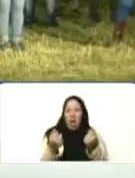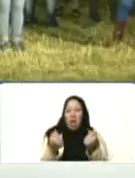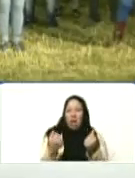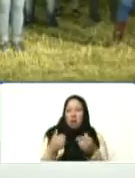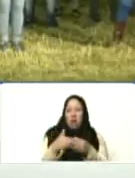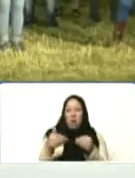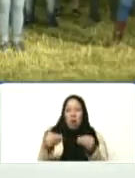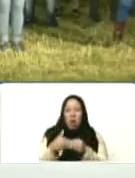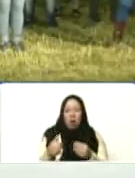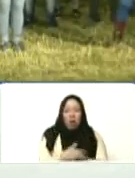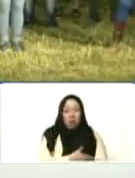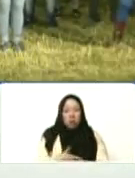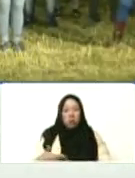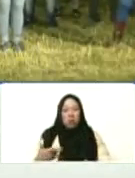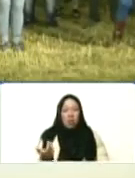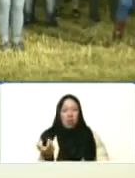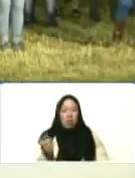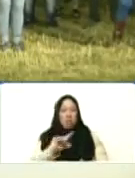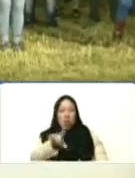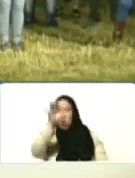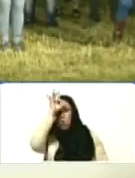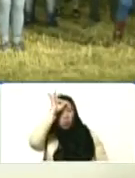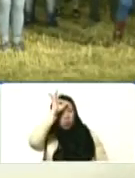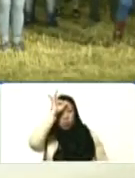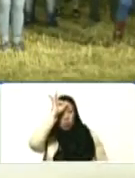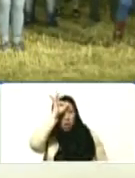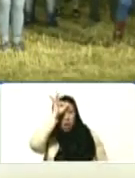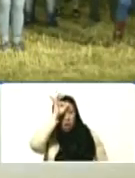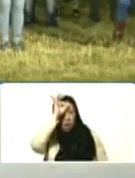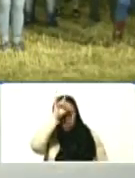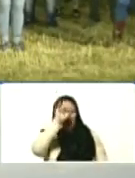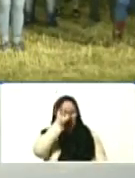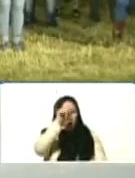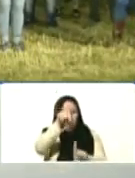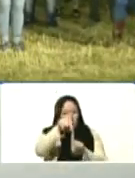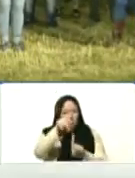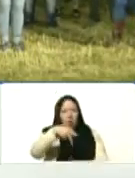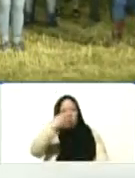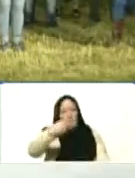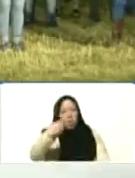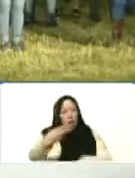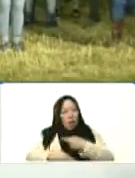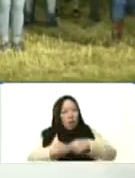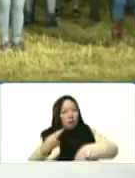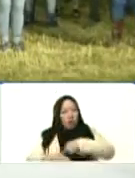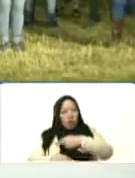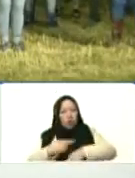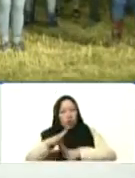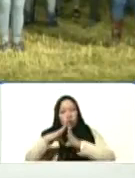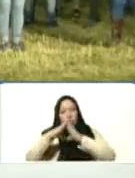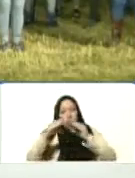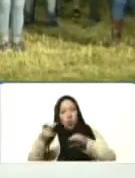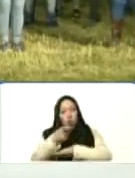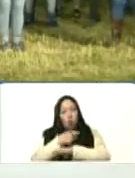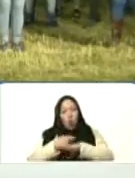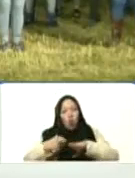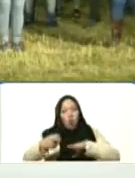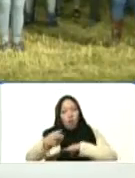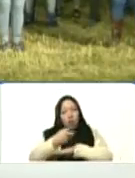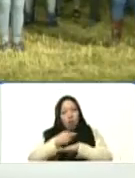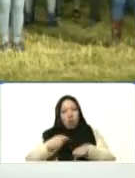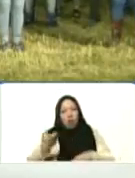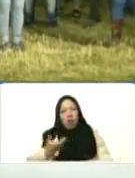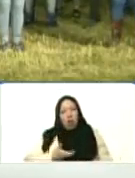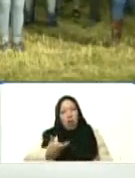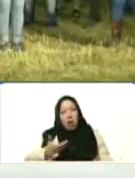mucho billete, pero no saben que la dirección política de la revolución, todos los gobernadores, gobernadoras,